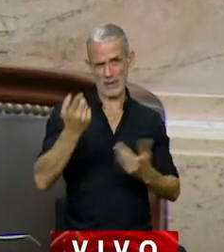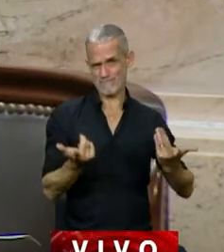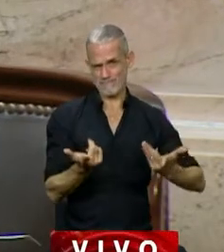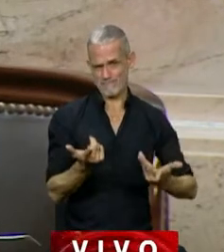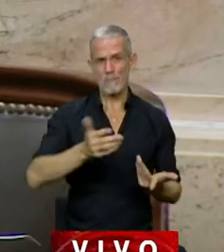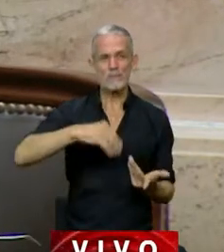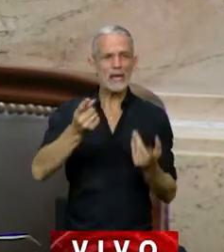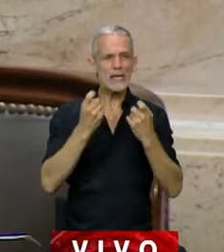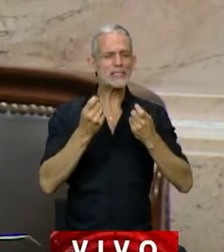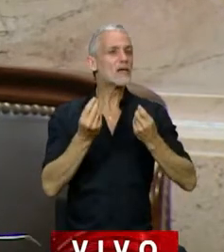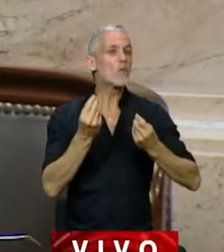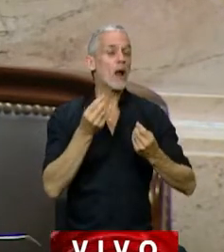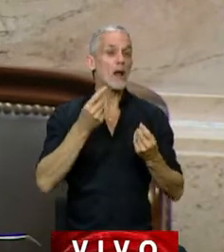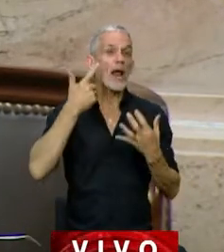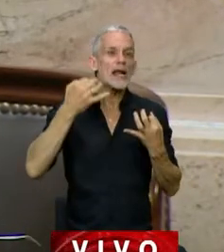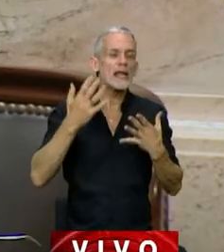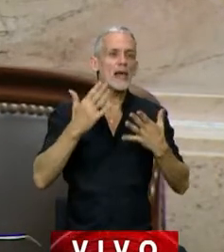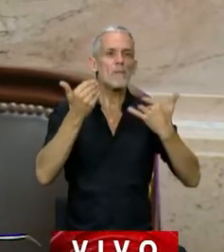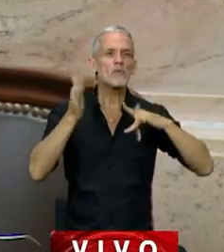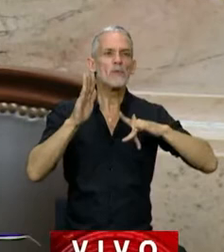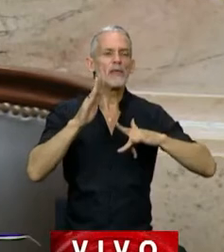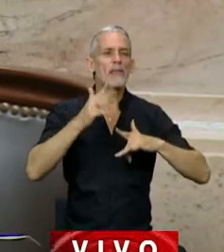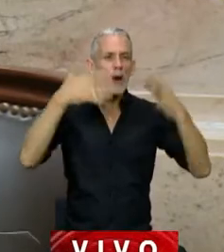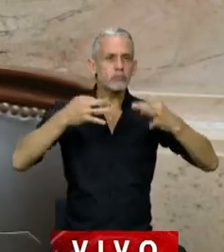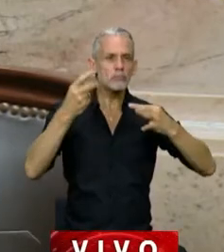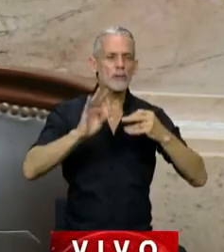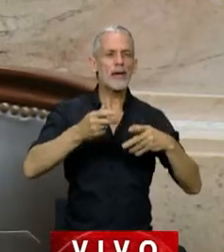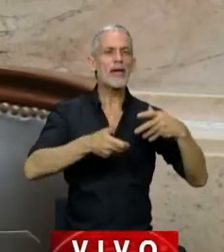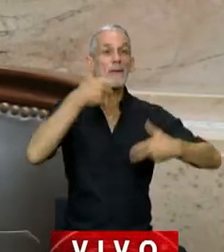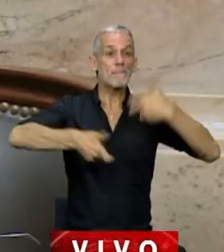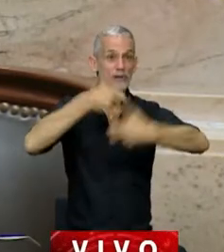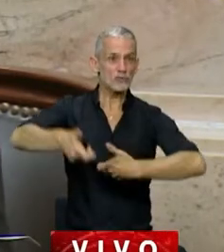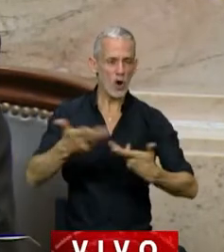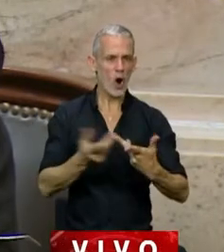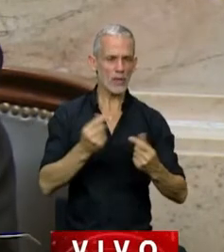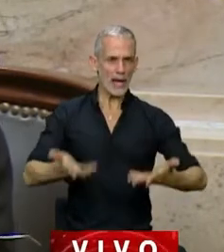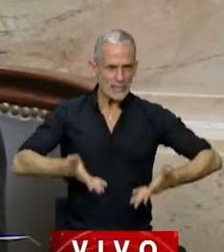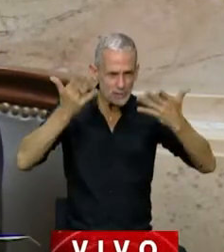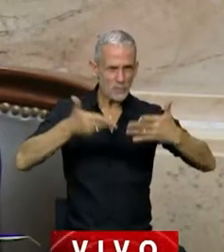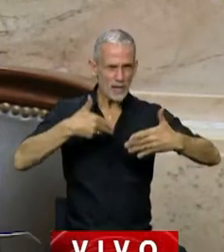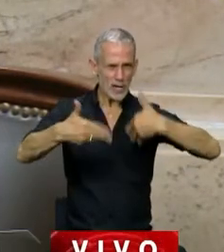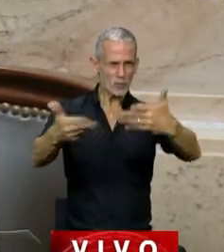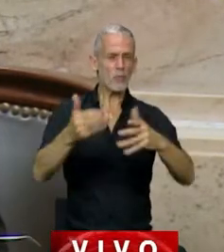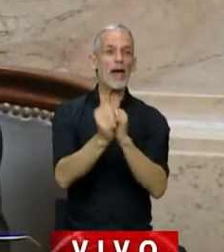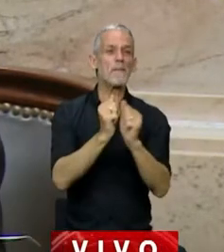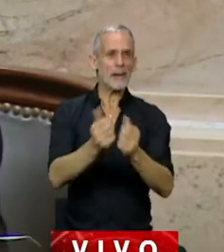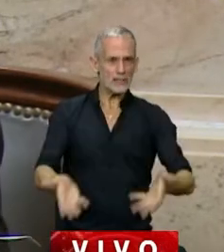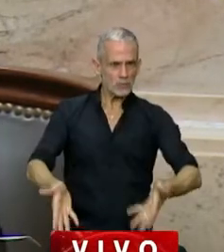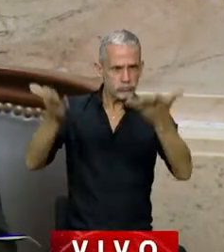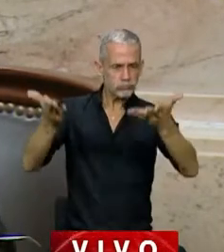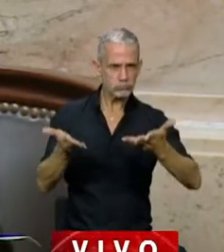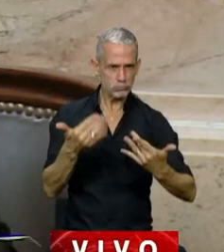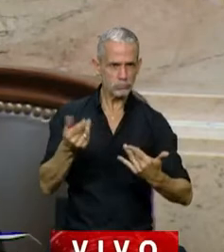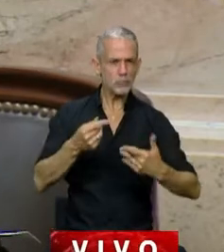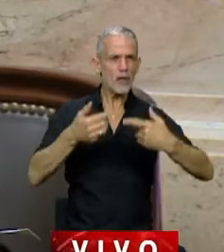necesario realidades y posibilidades concretas de inversiones, de crecimiento para nuestras empresas, para que den